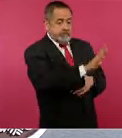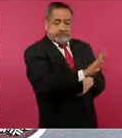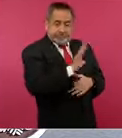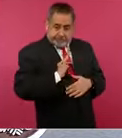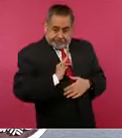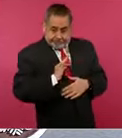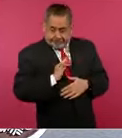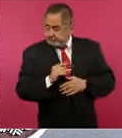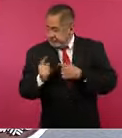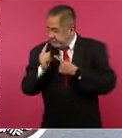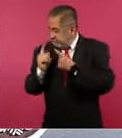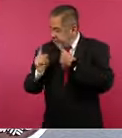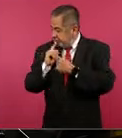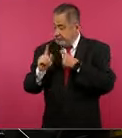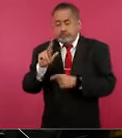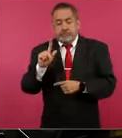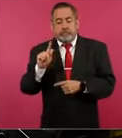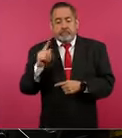en cuanto